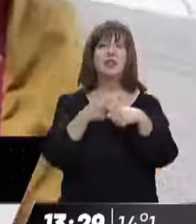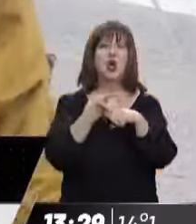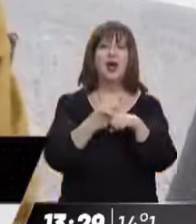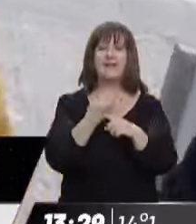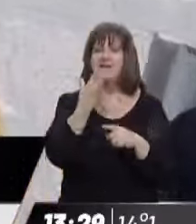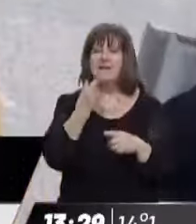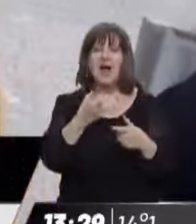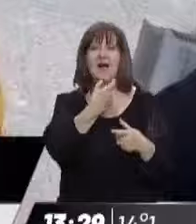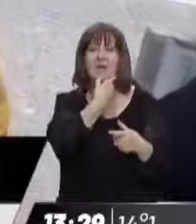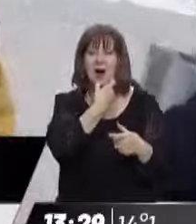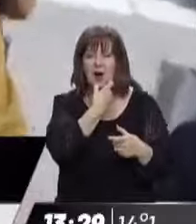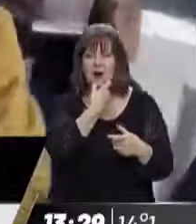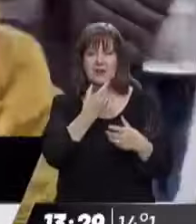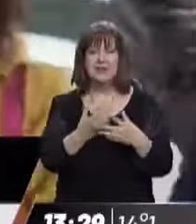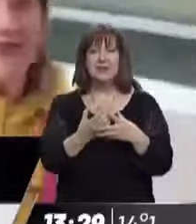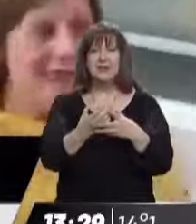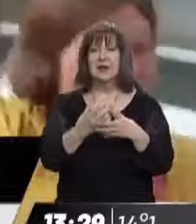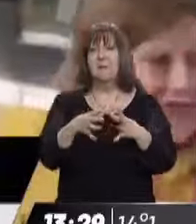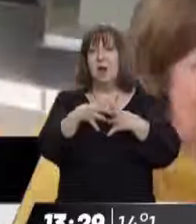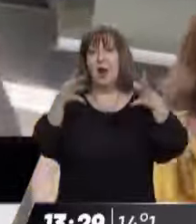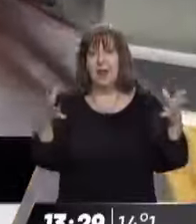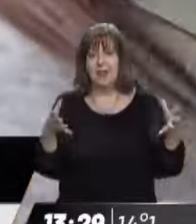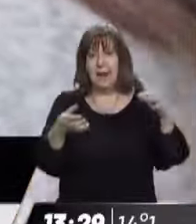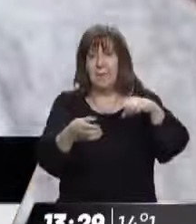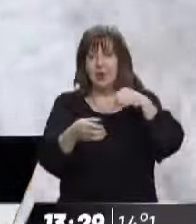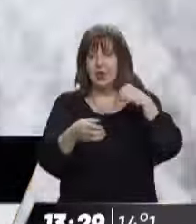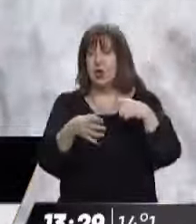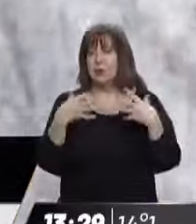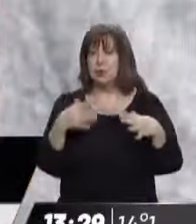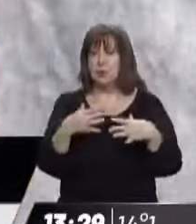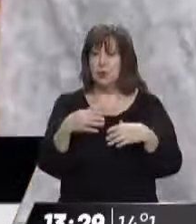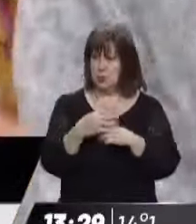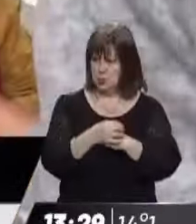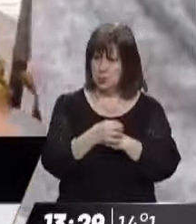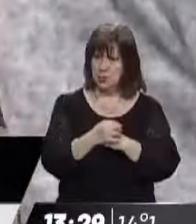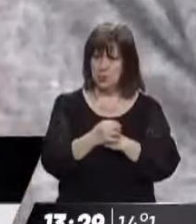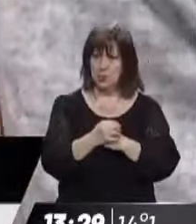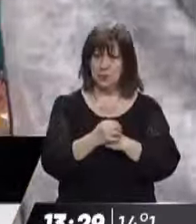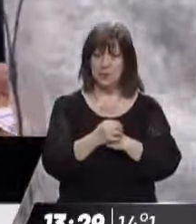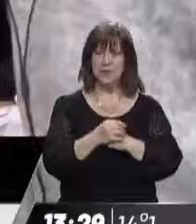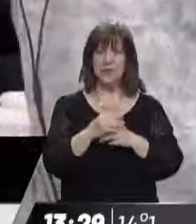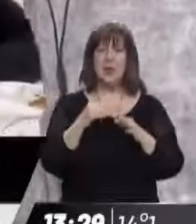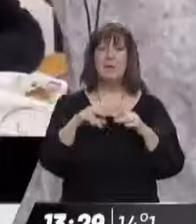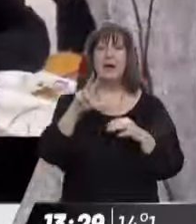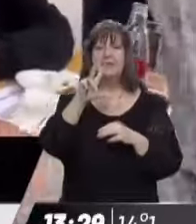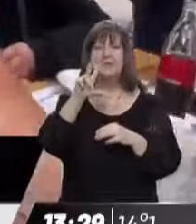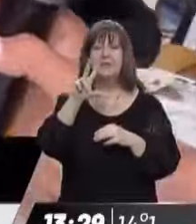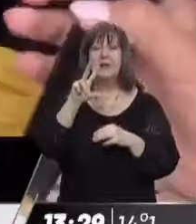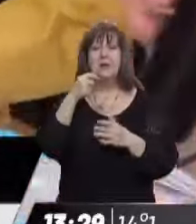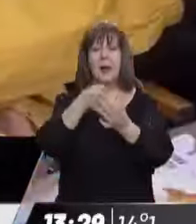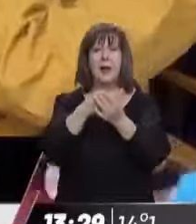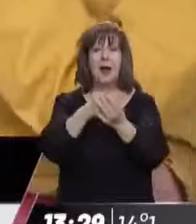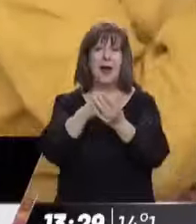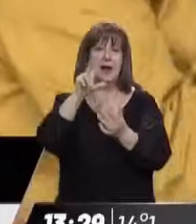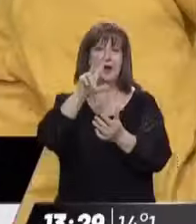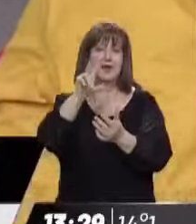Muchos chocolates, mucho alfajor, compramos por mayor. ¿Ustedes, como decir, todo se paga el 30% a lo que pagaría, o sea, de